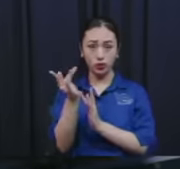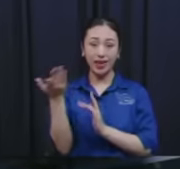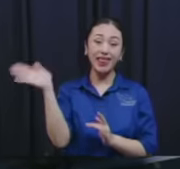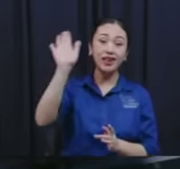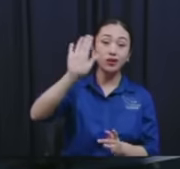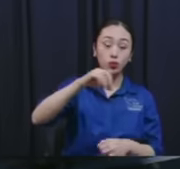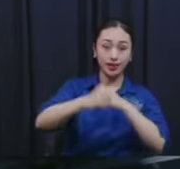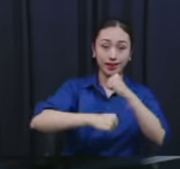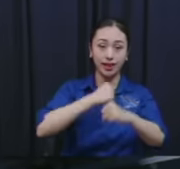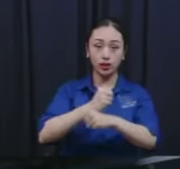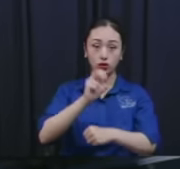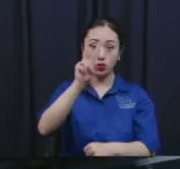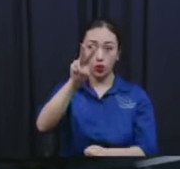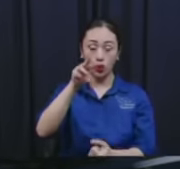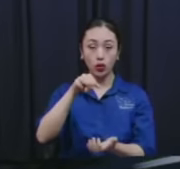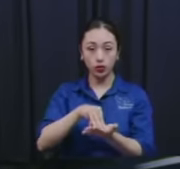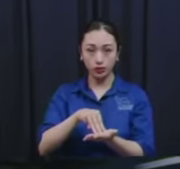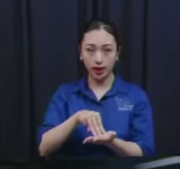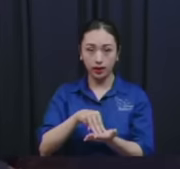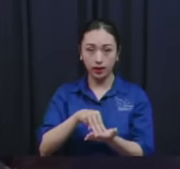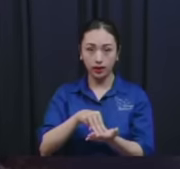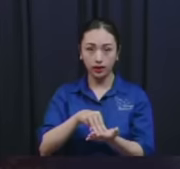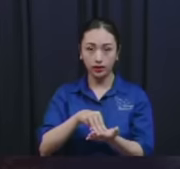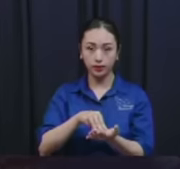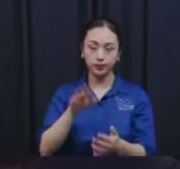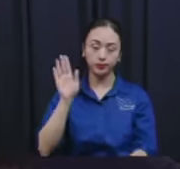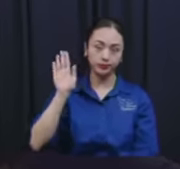quiero ver sus manos por favor después del año